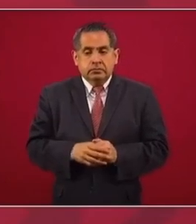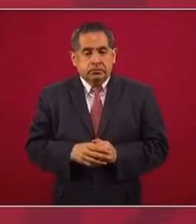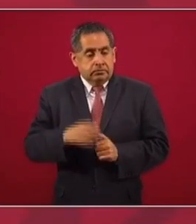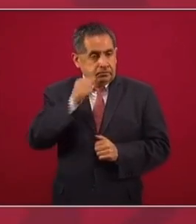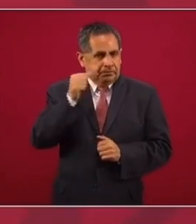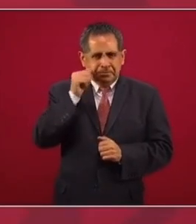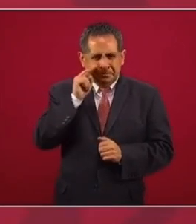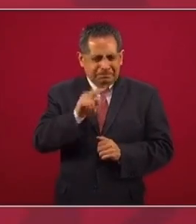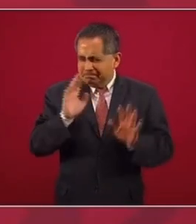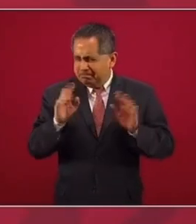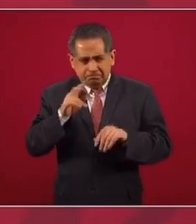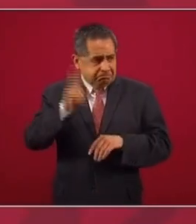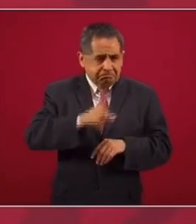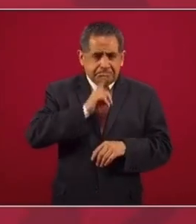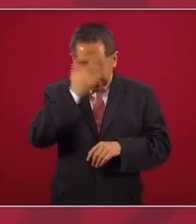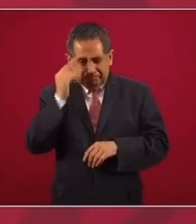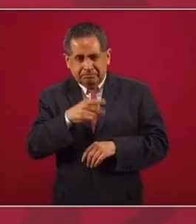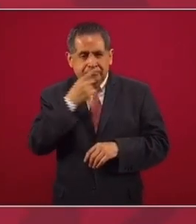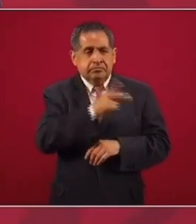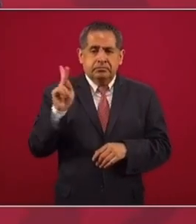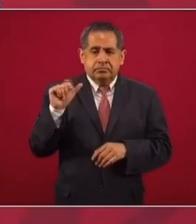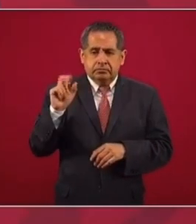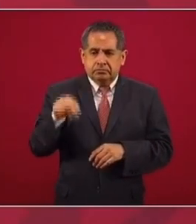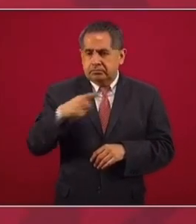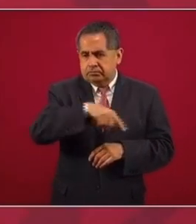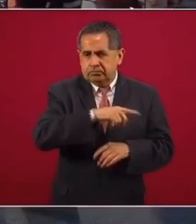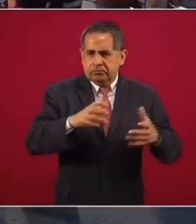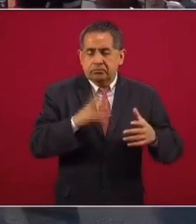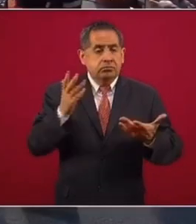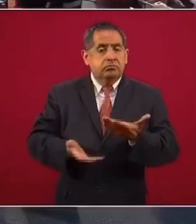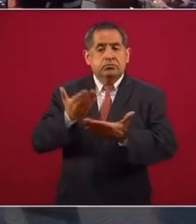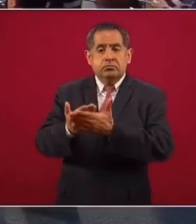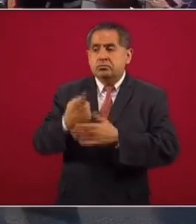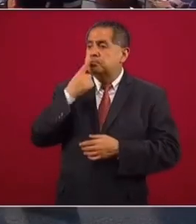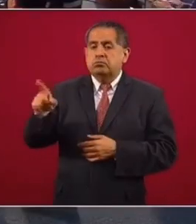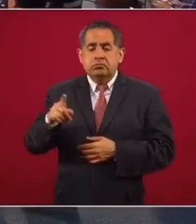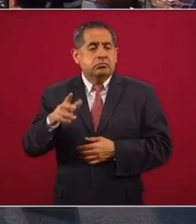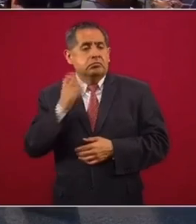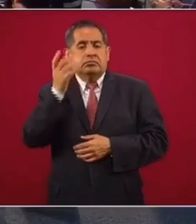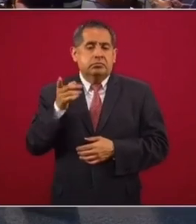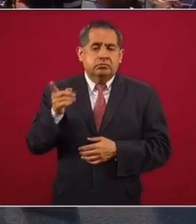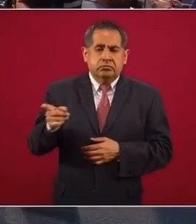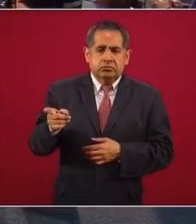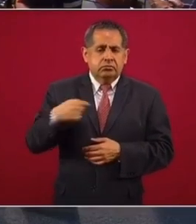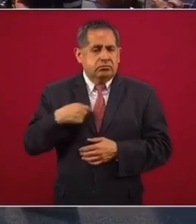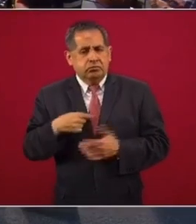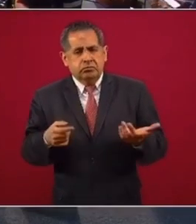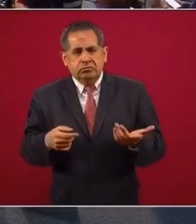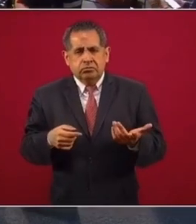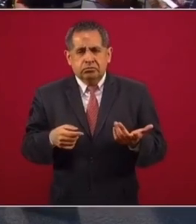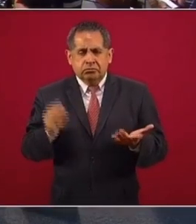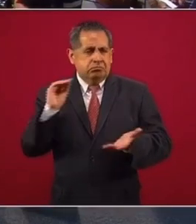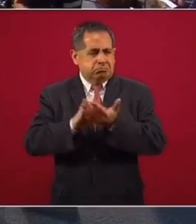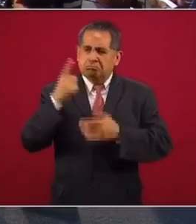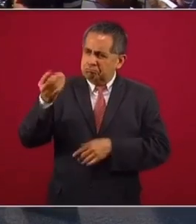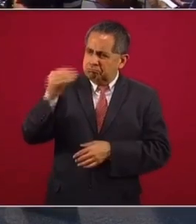Estaba yo viendo ayer, no sé si sea cierto, que los del PAN ya presentaron una denuncia porque quieren que yo me